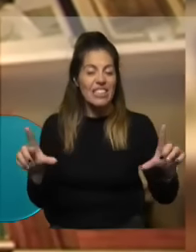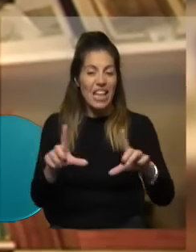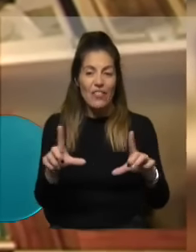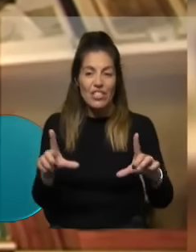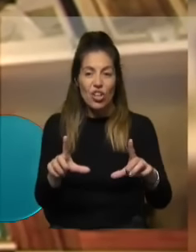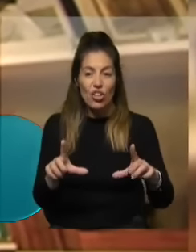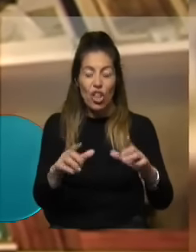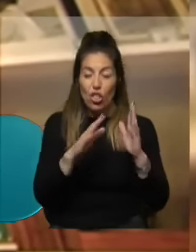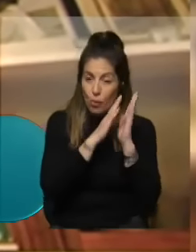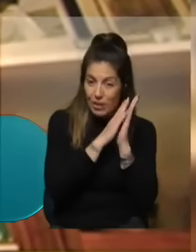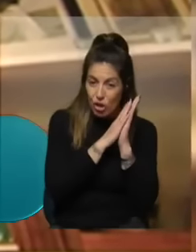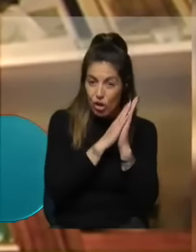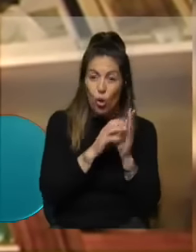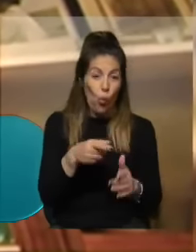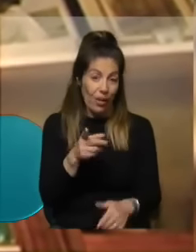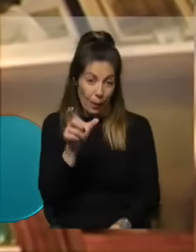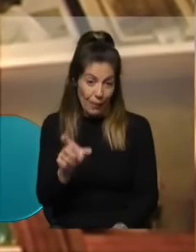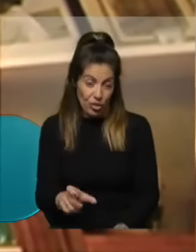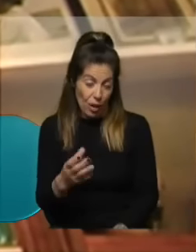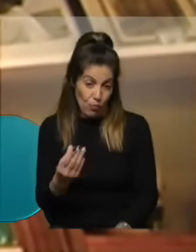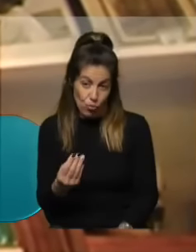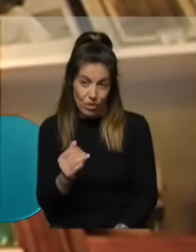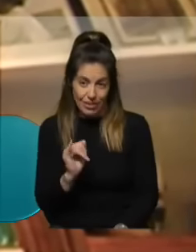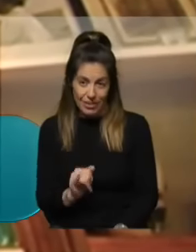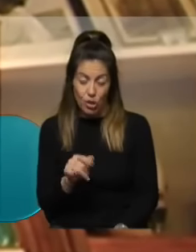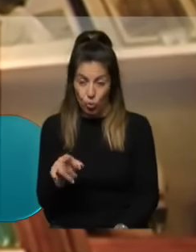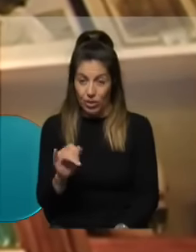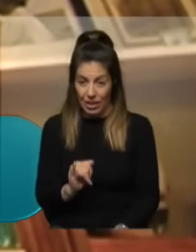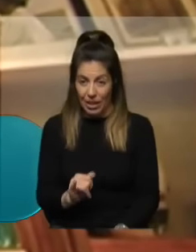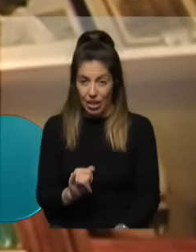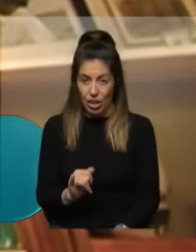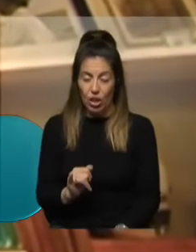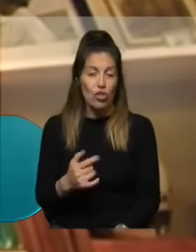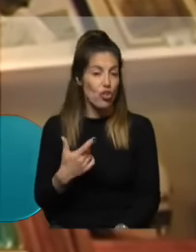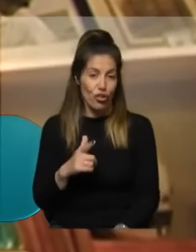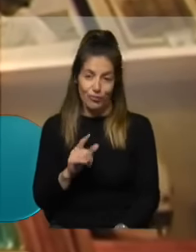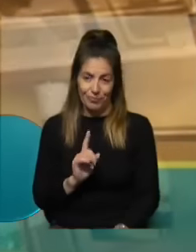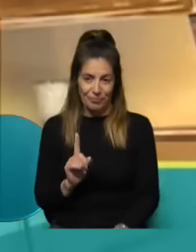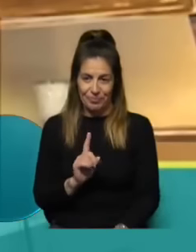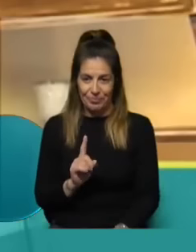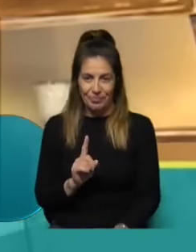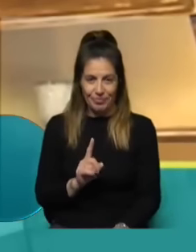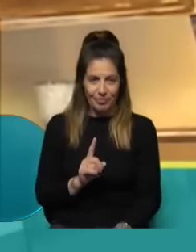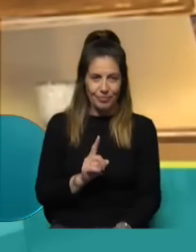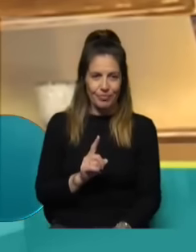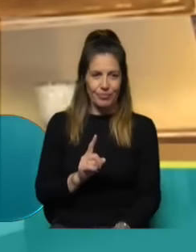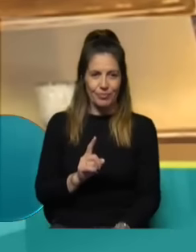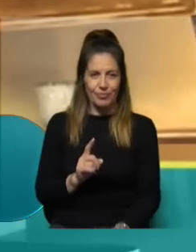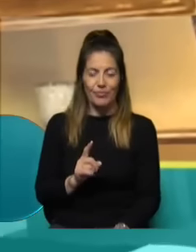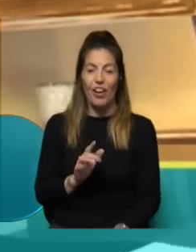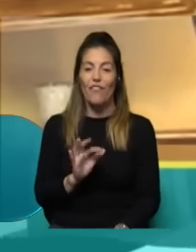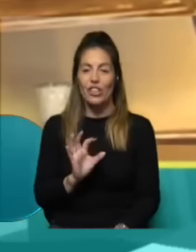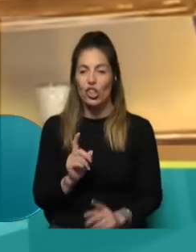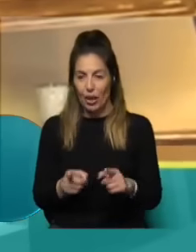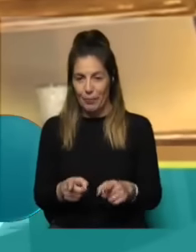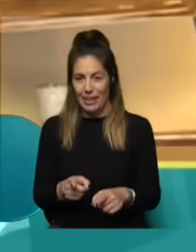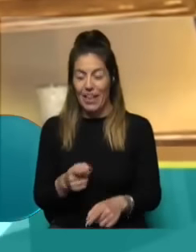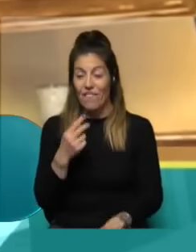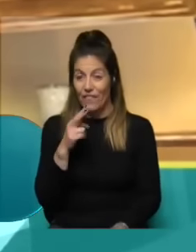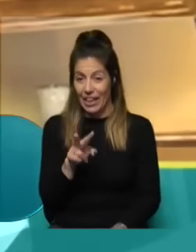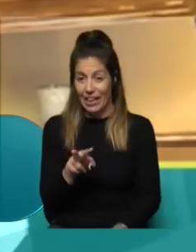en el dormitorio. Sí. ¿Cuánta gente? Sí. Muchísima. Yo. ¿Tú lo tenés? Yo no tengo televisión. No, bien. Fito también. Bueno, obsérvese